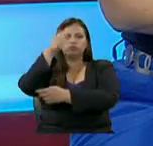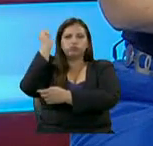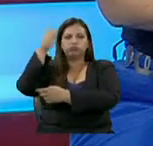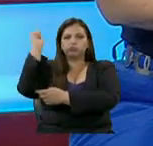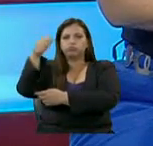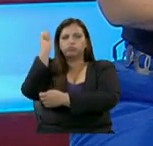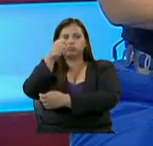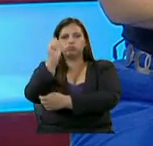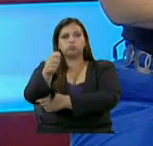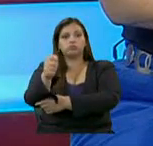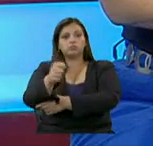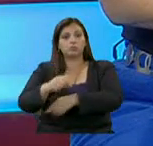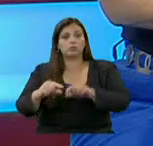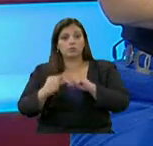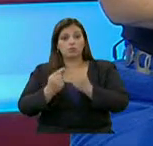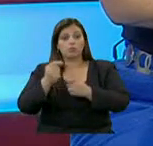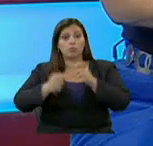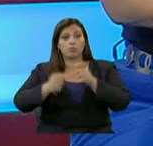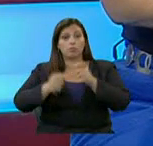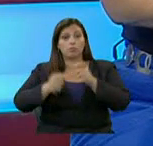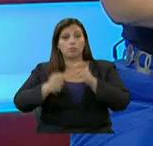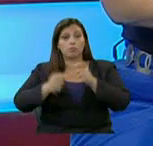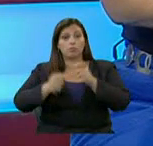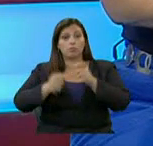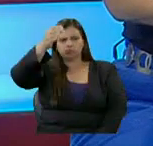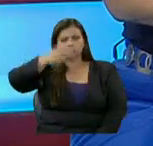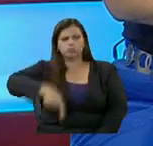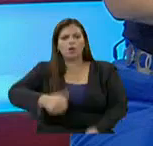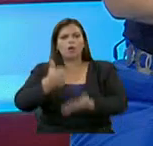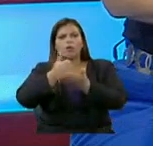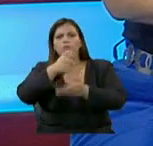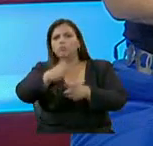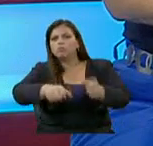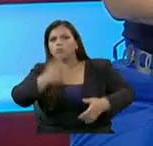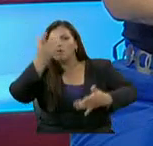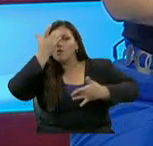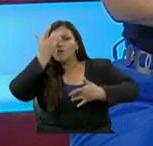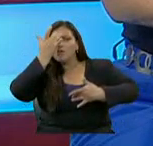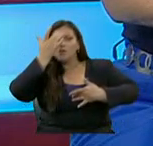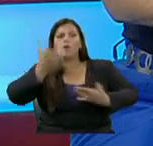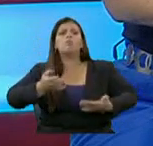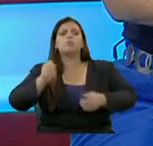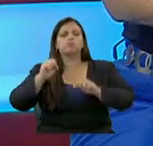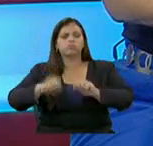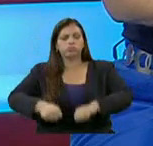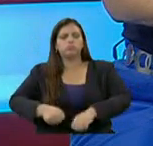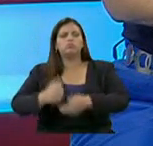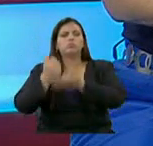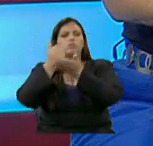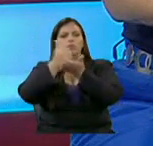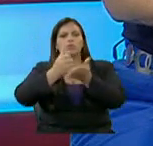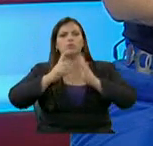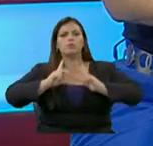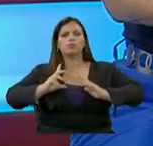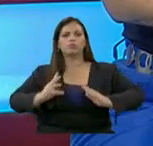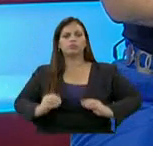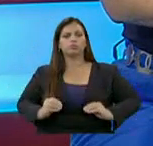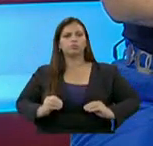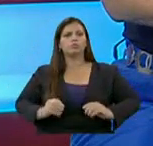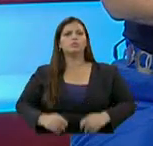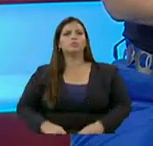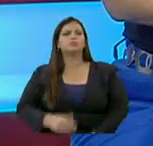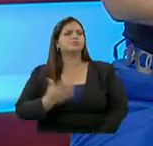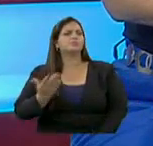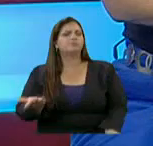la salud, tanto física como espiritual, a quien lo necesite. Para este fin utilizan elementos de la naturaleza. Conozcamos